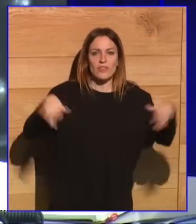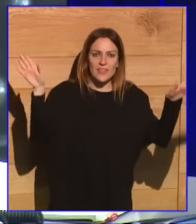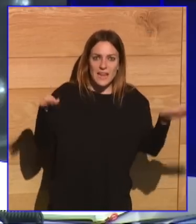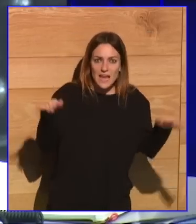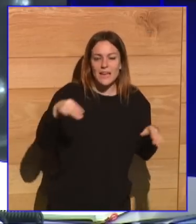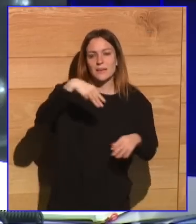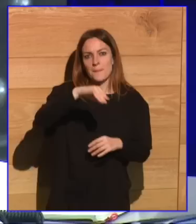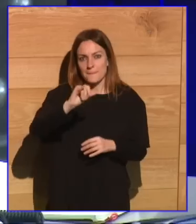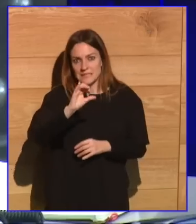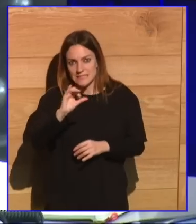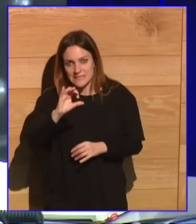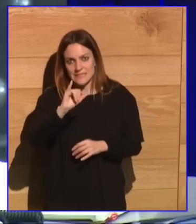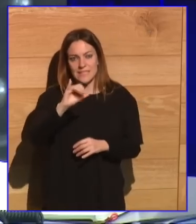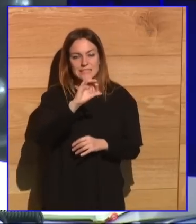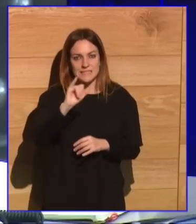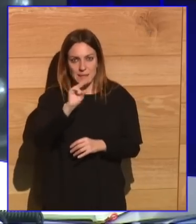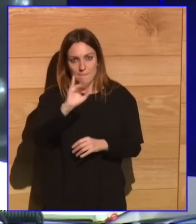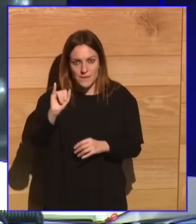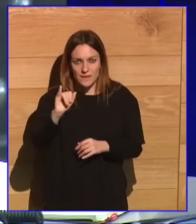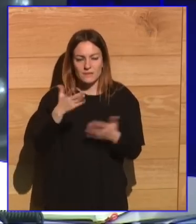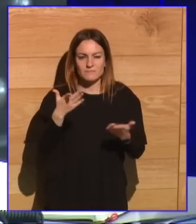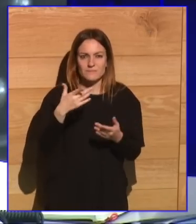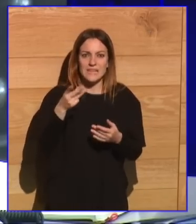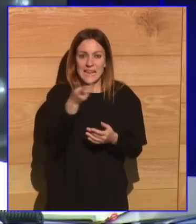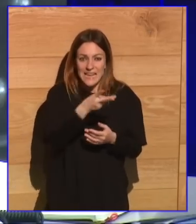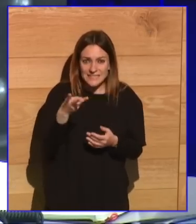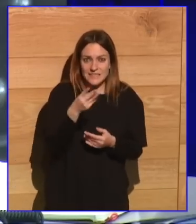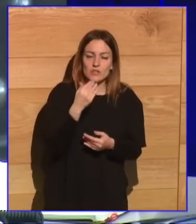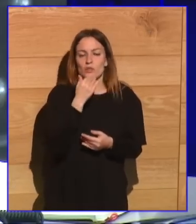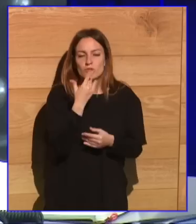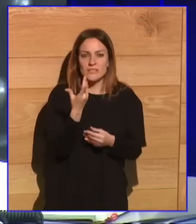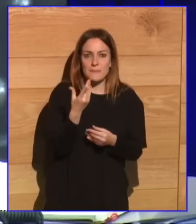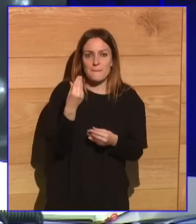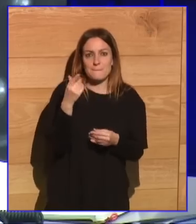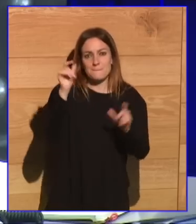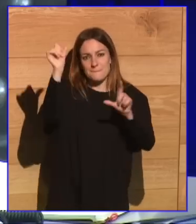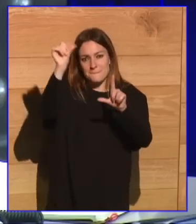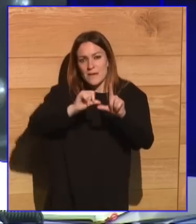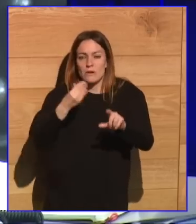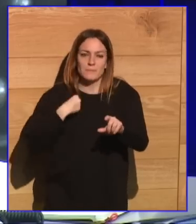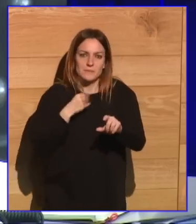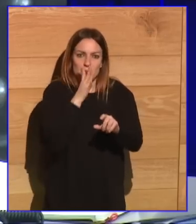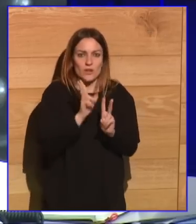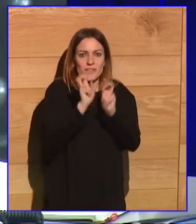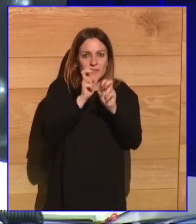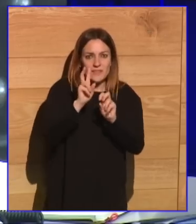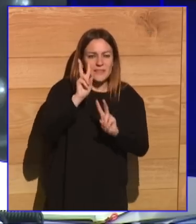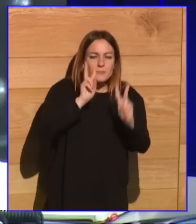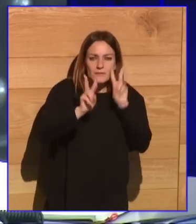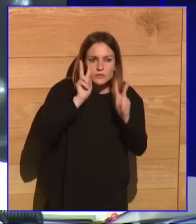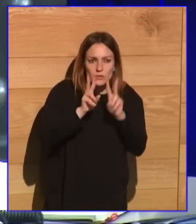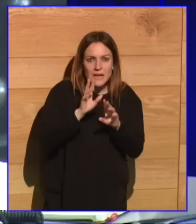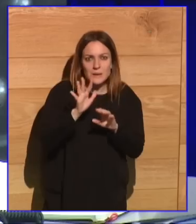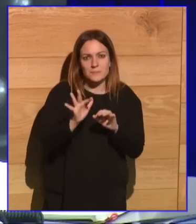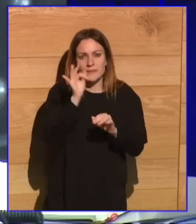Arde, Mississippi, de alguna manera son la misma película en algunos aspectos. En aspectos visuales y en aspectos incluso de